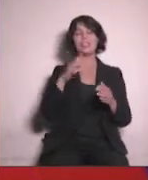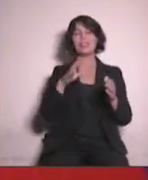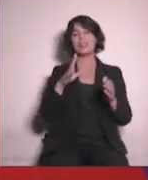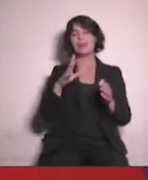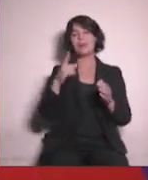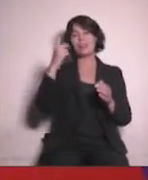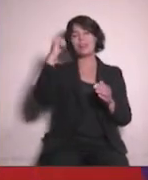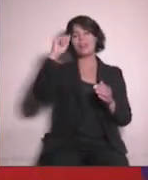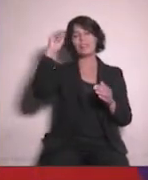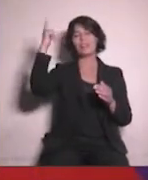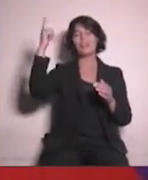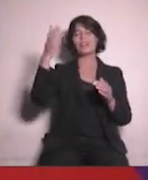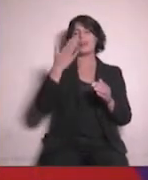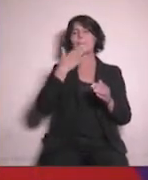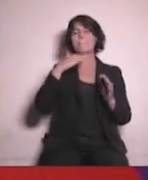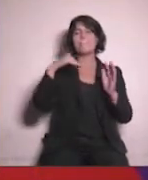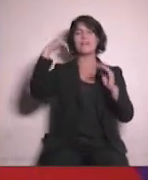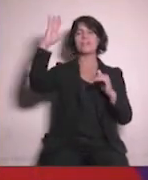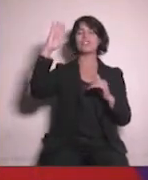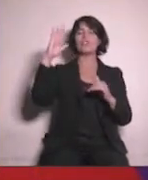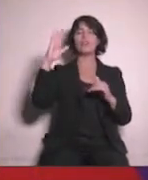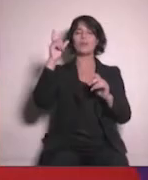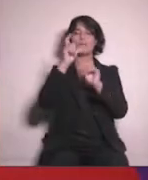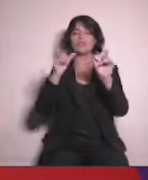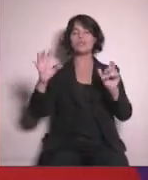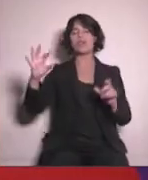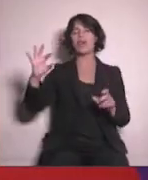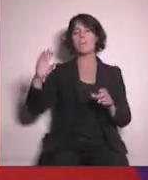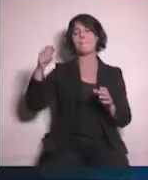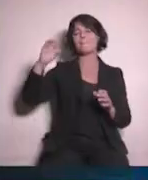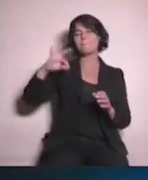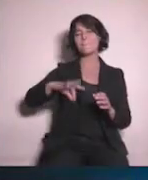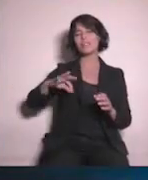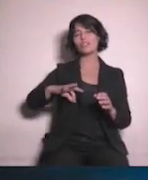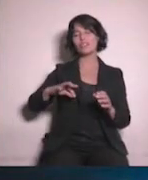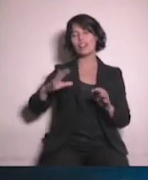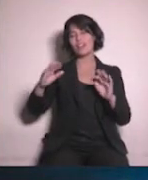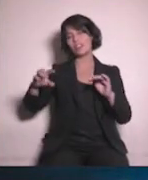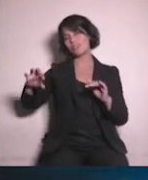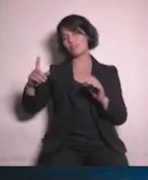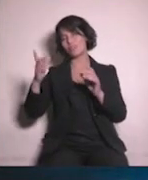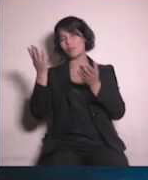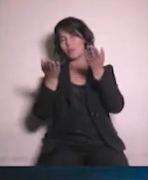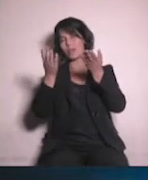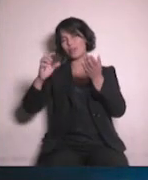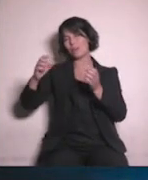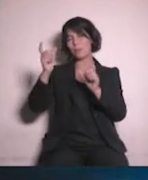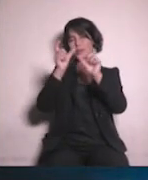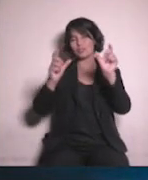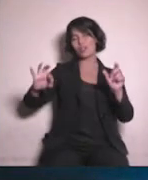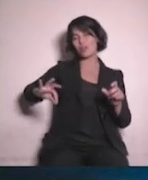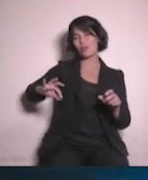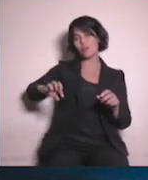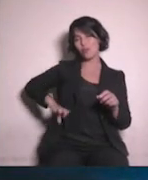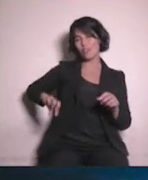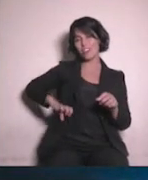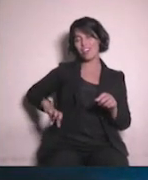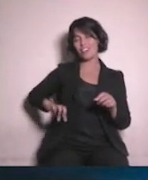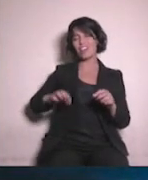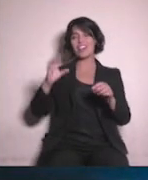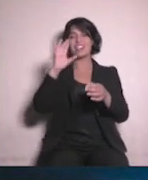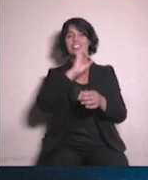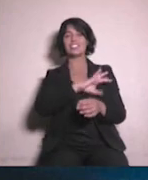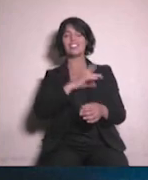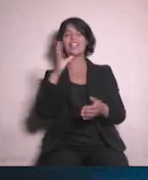pensionado. Entre la expectativa de vida que tiene y la edad de jubilación, en Chile es el